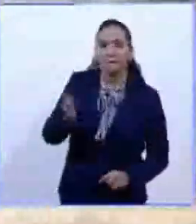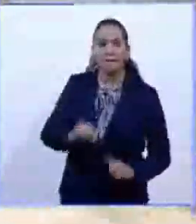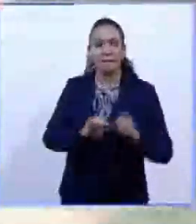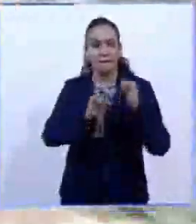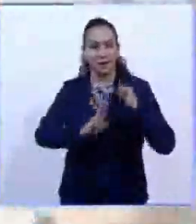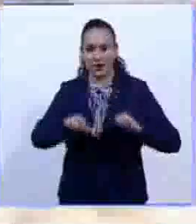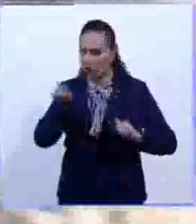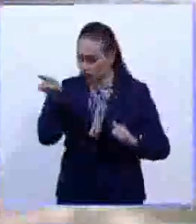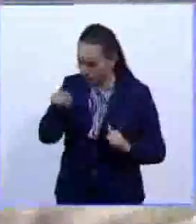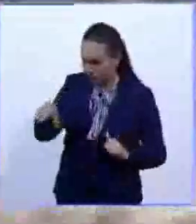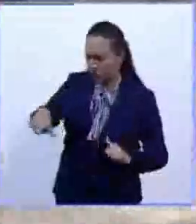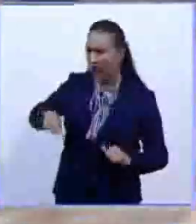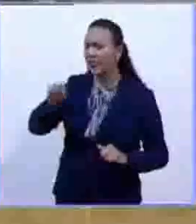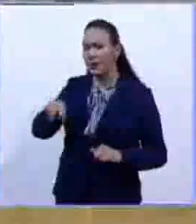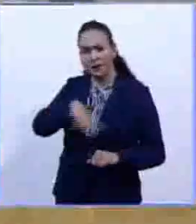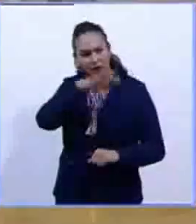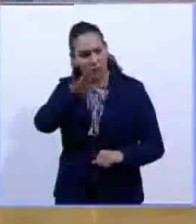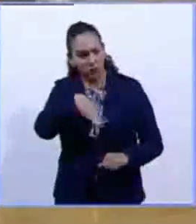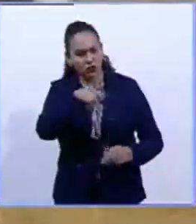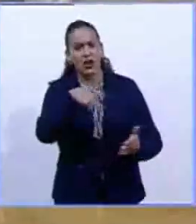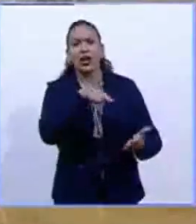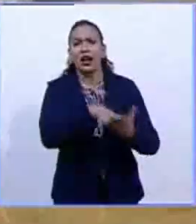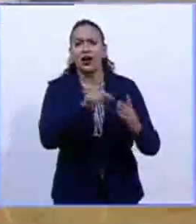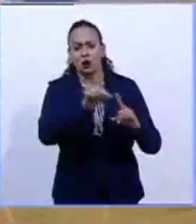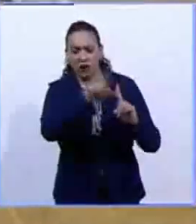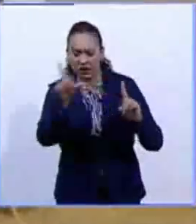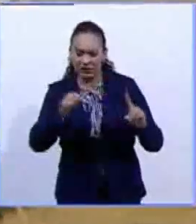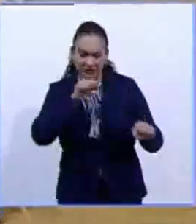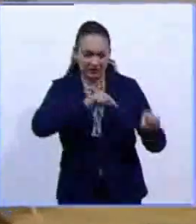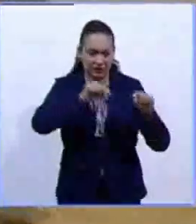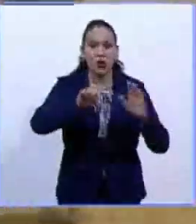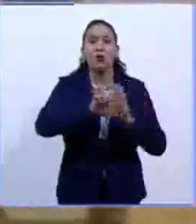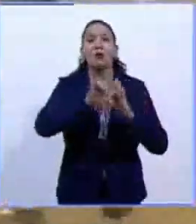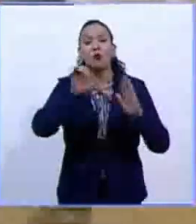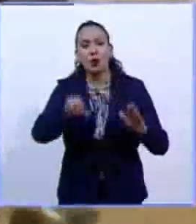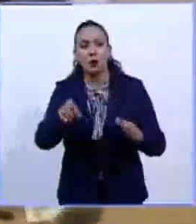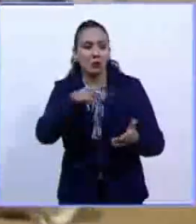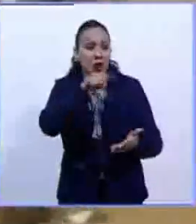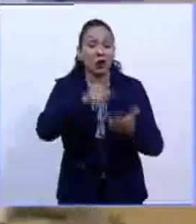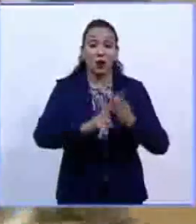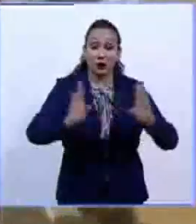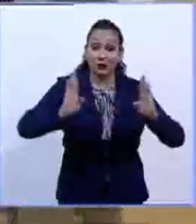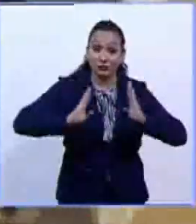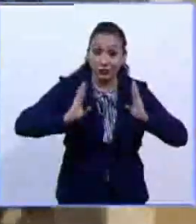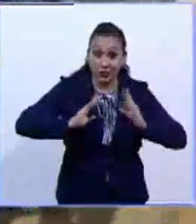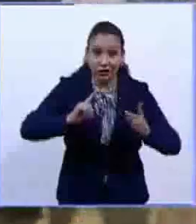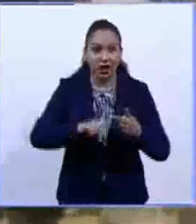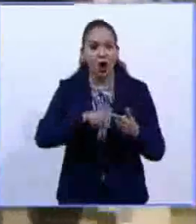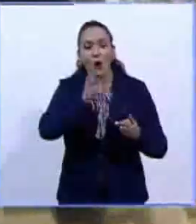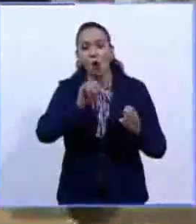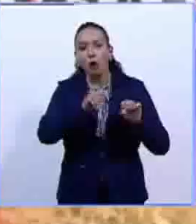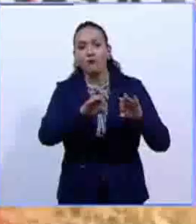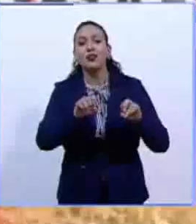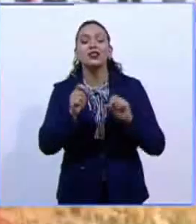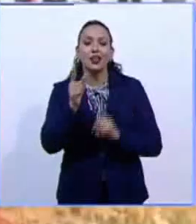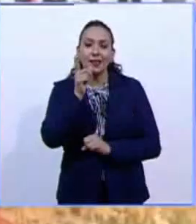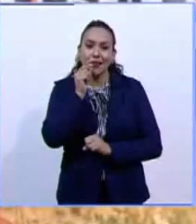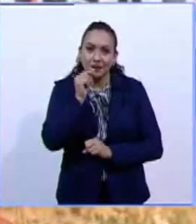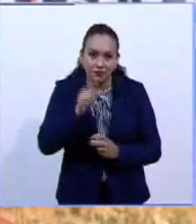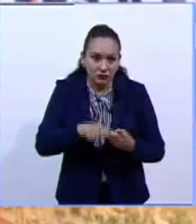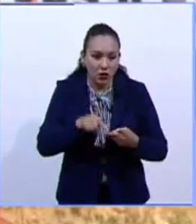buscar directamente en instalaciones federales como cuarteles militares, estaciones de policía o